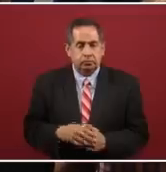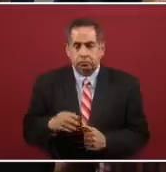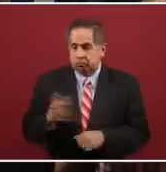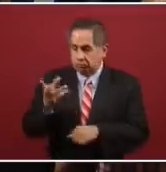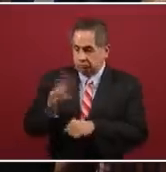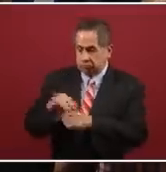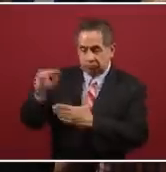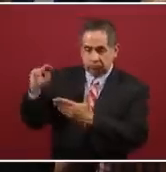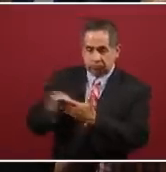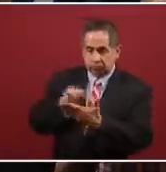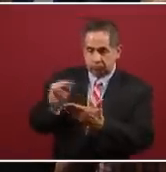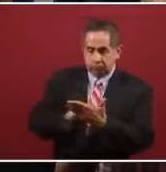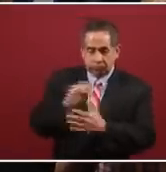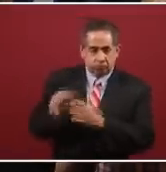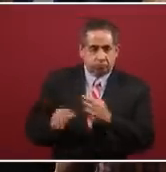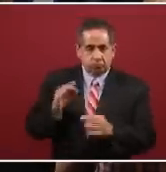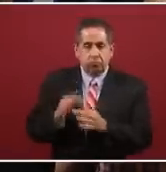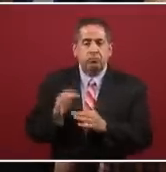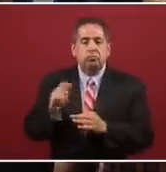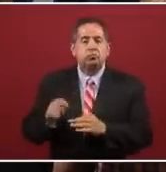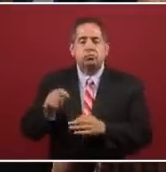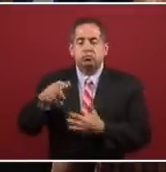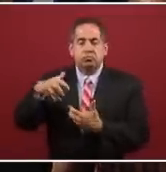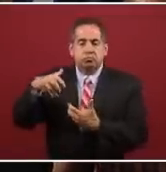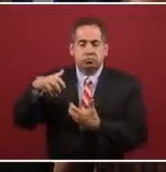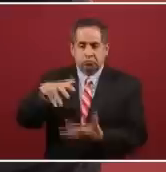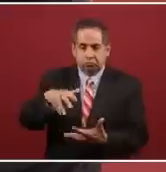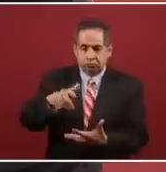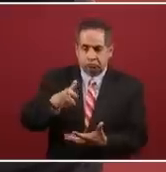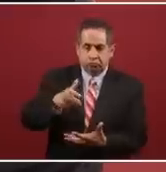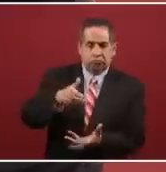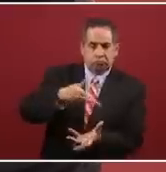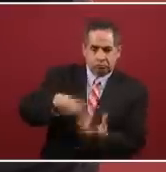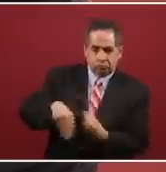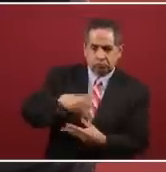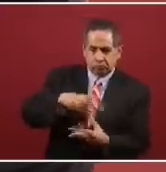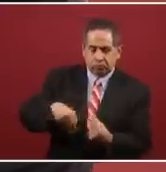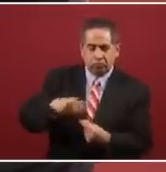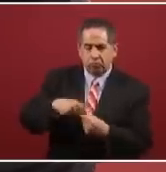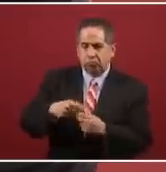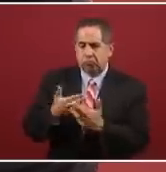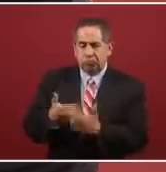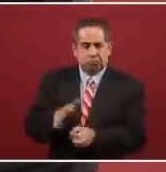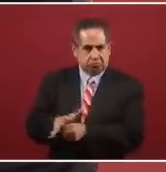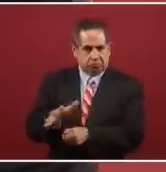autorizara un fondo revolvente,